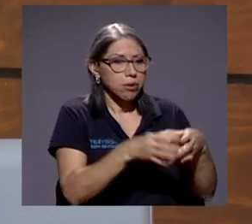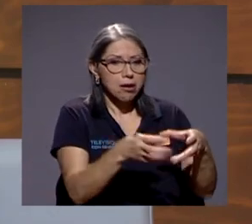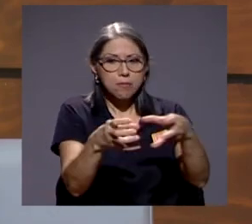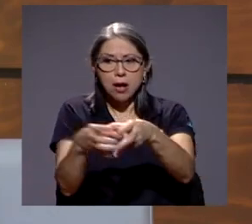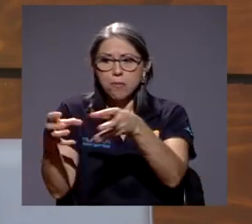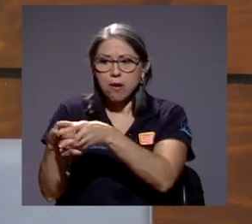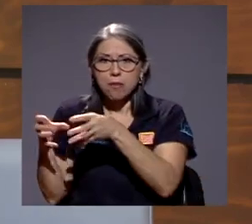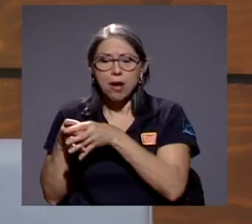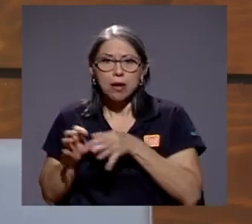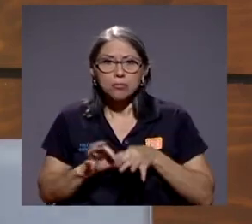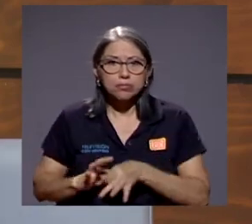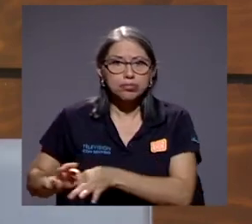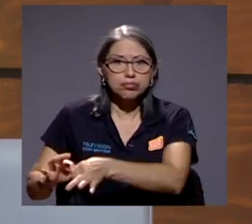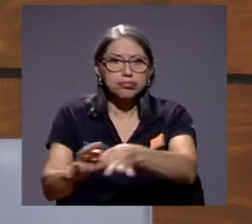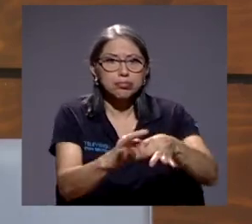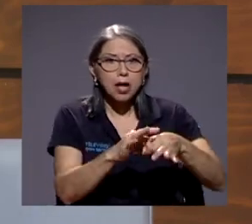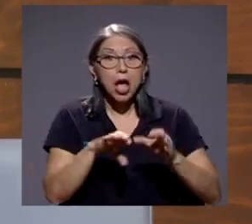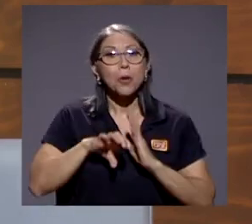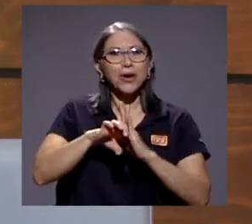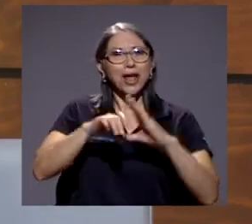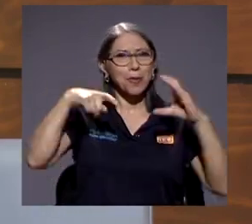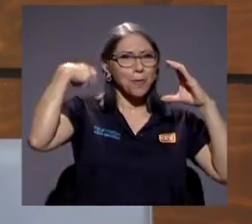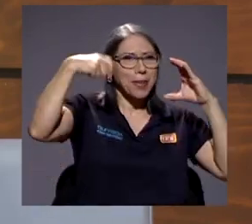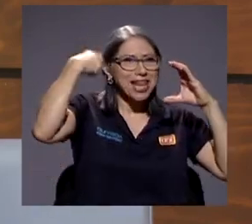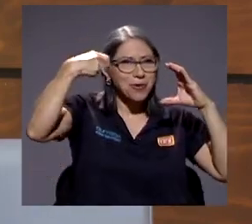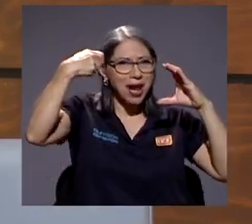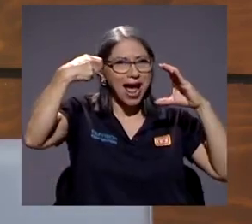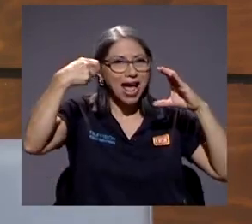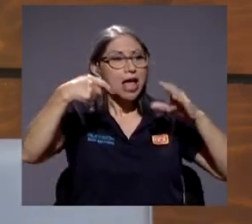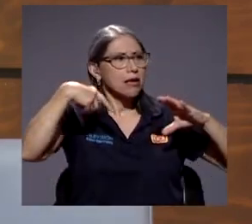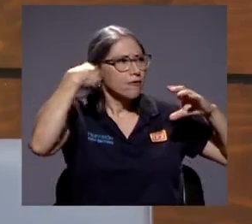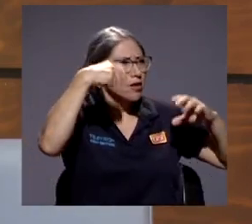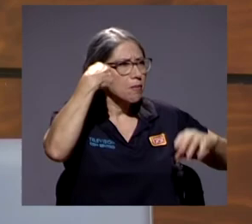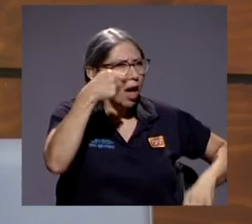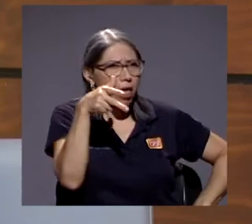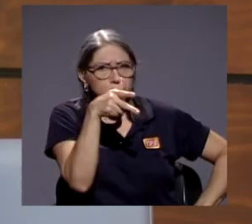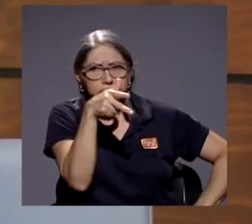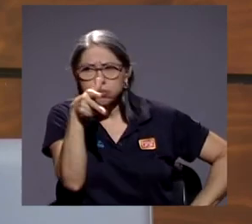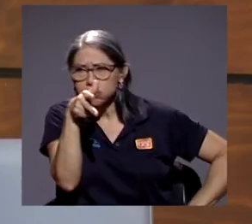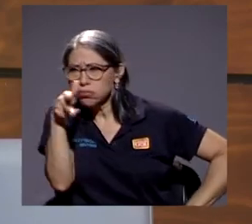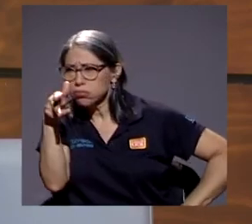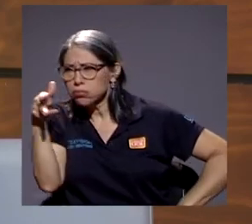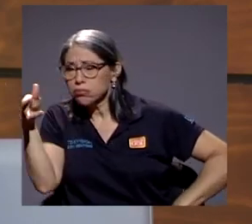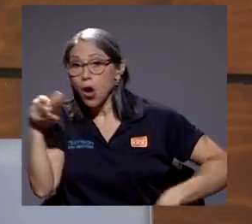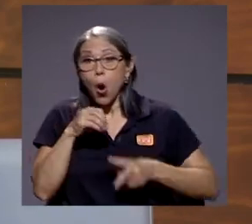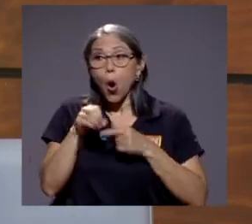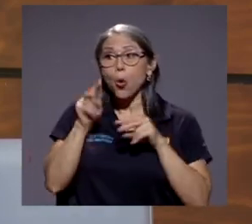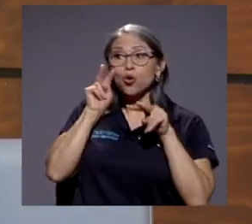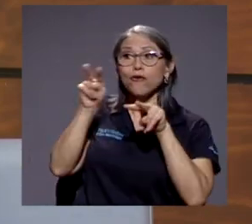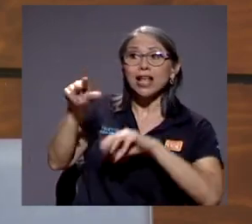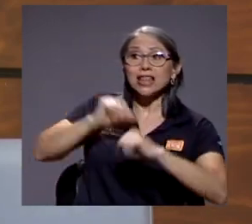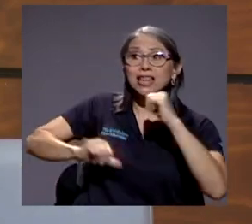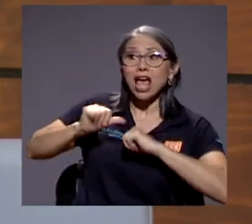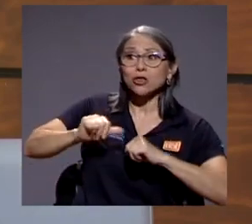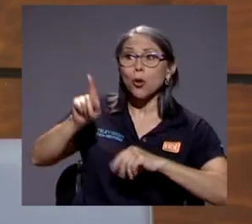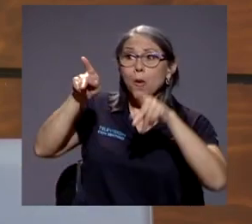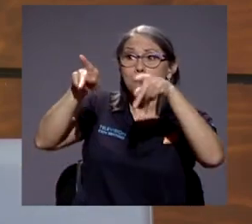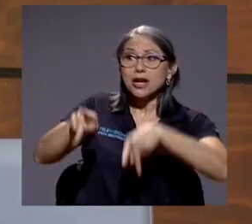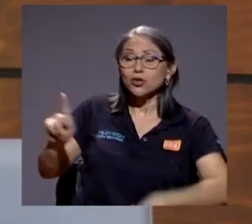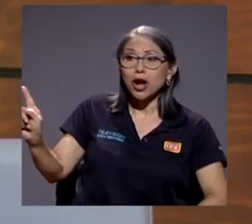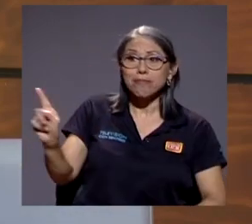película siendo filmada o un bailarín en un teatro hay un montón de cosas detrás que lo que hacen es